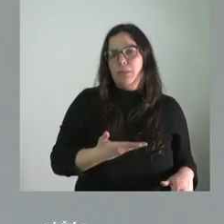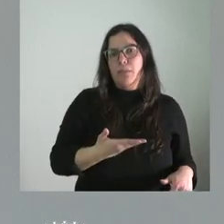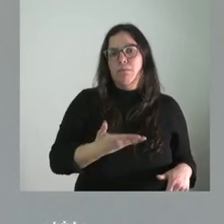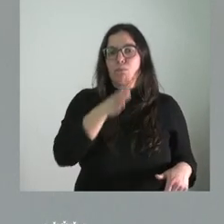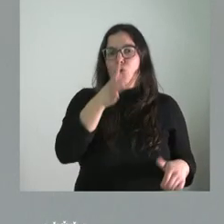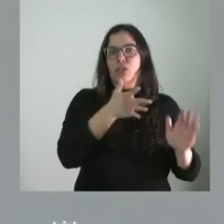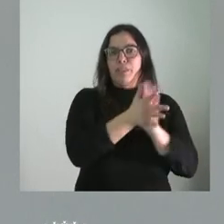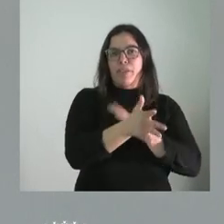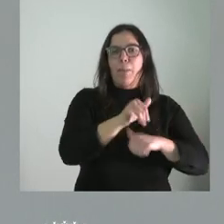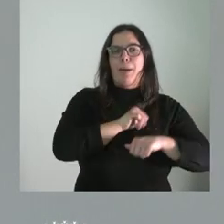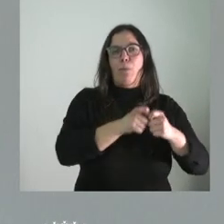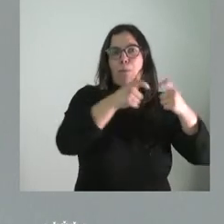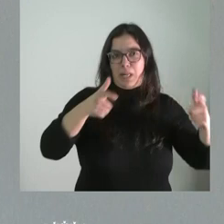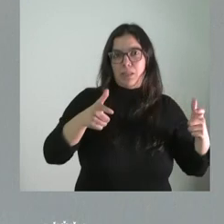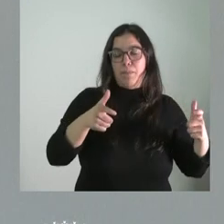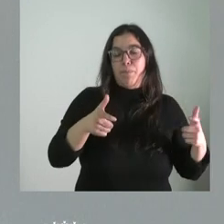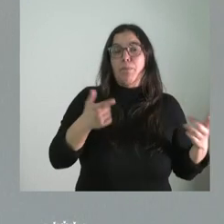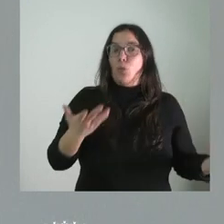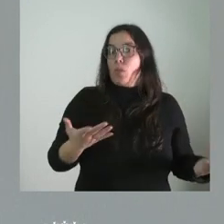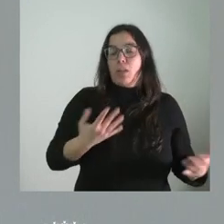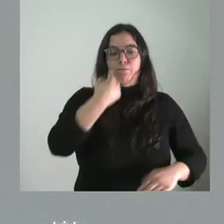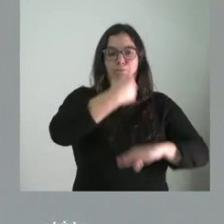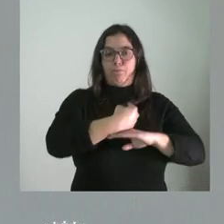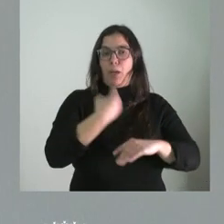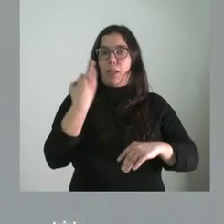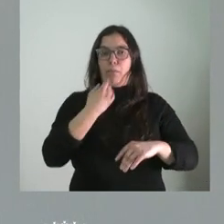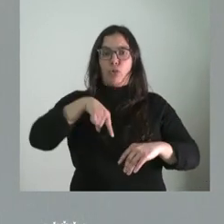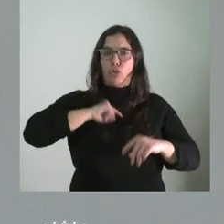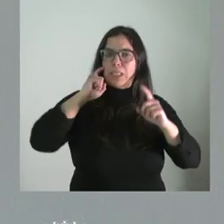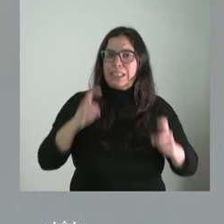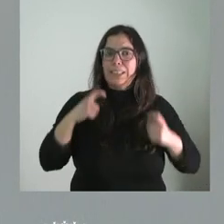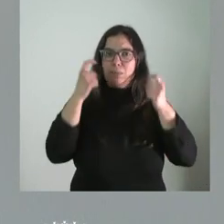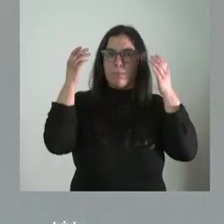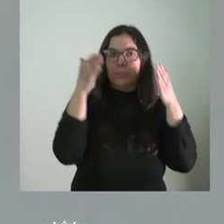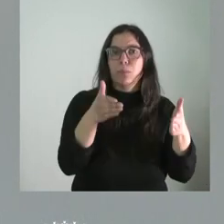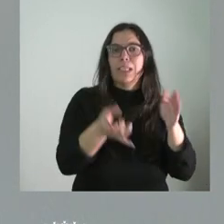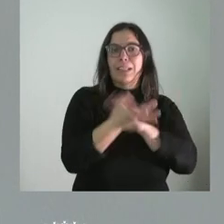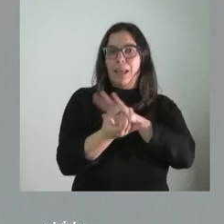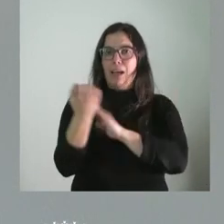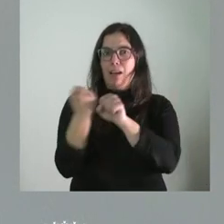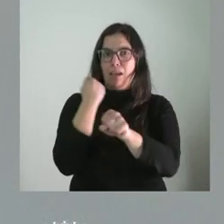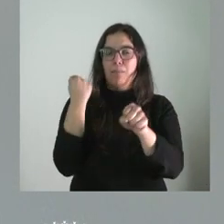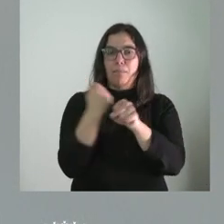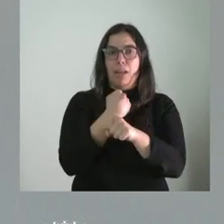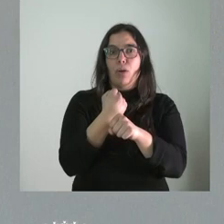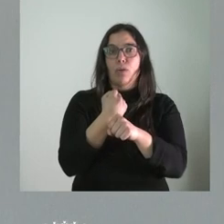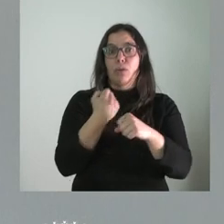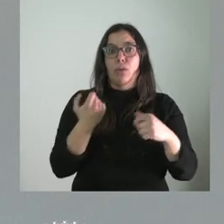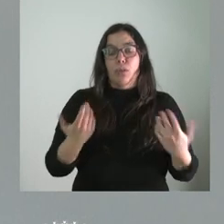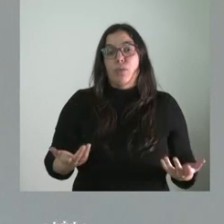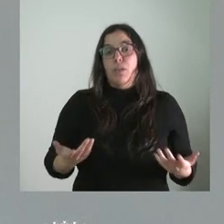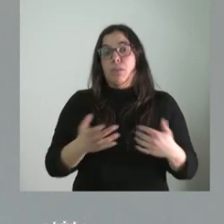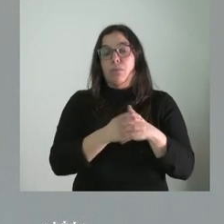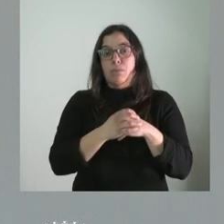incremento en el nivel de paro nos obliga sin lugar a dudas a concentrar nuestros esfuerzos para crear empleo Y en este sentido